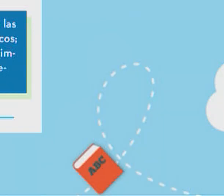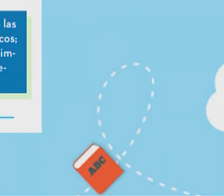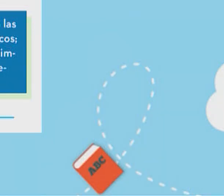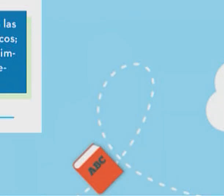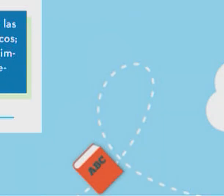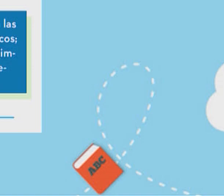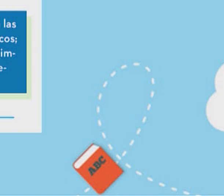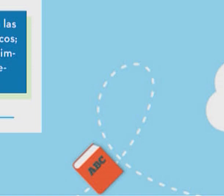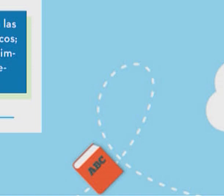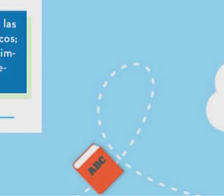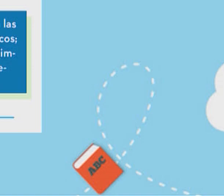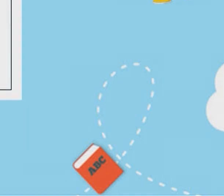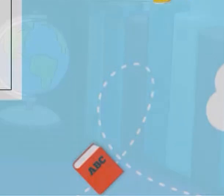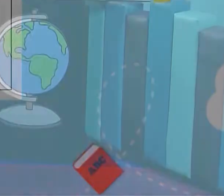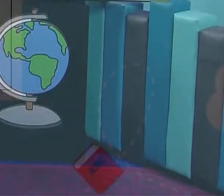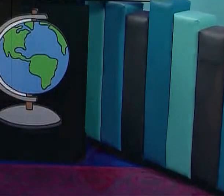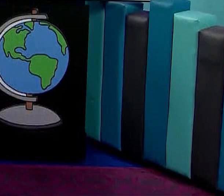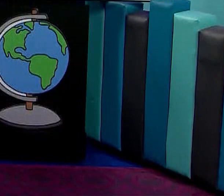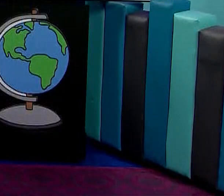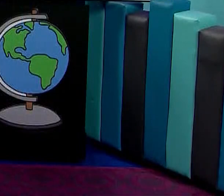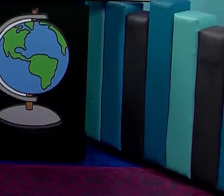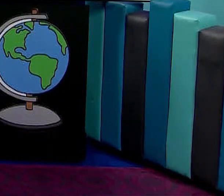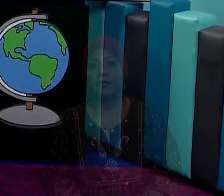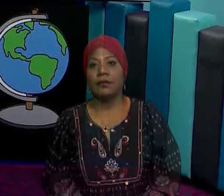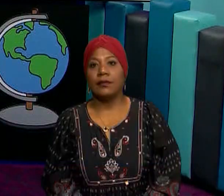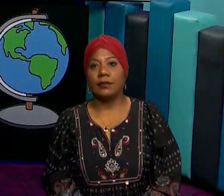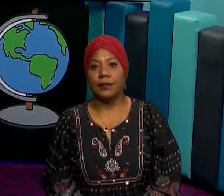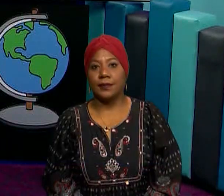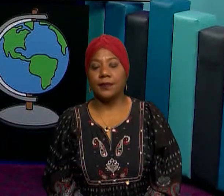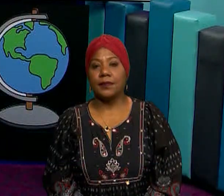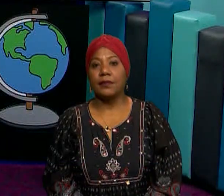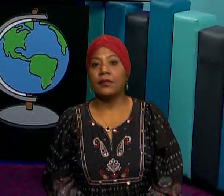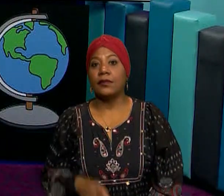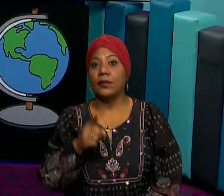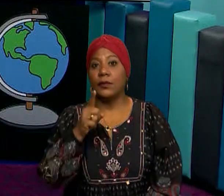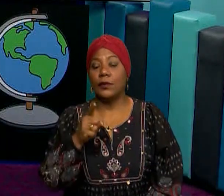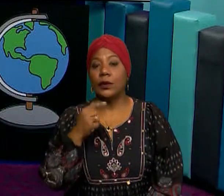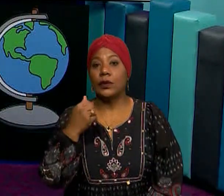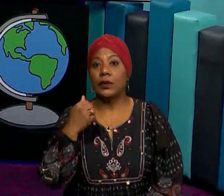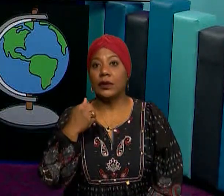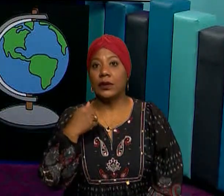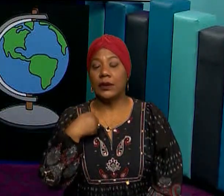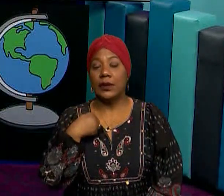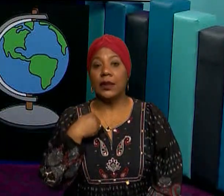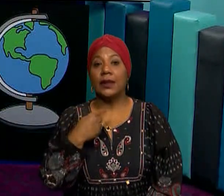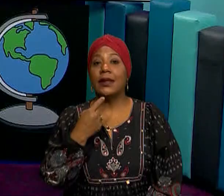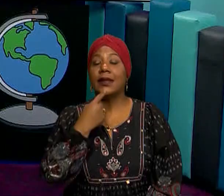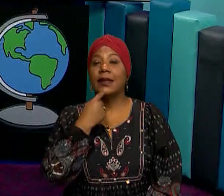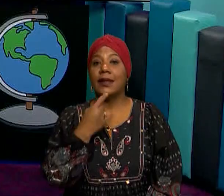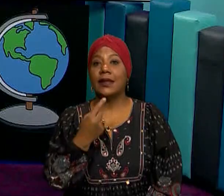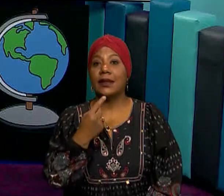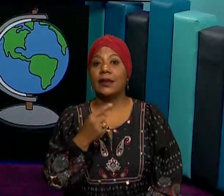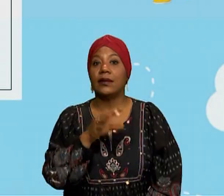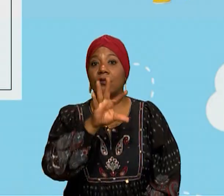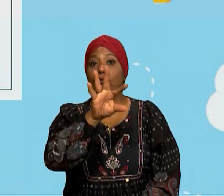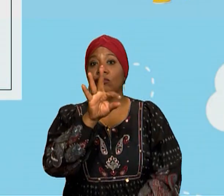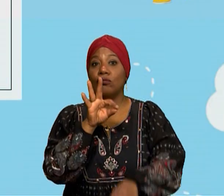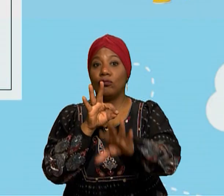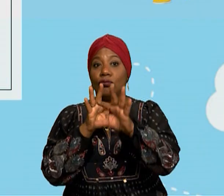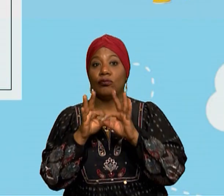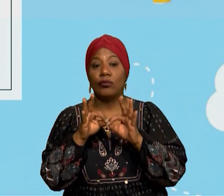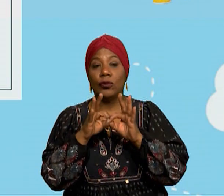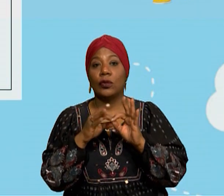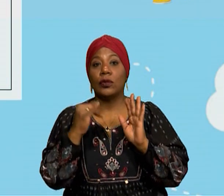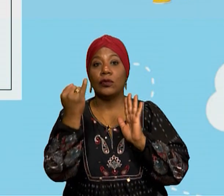bien, listo para continuar con tu tarea. Ahora vas a aplicar lo aprendido. Selecciona a uno de los personajes de